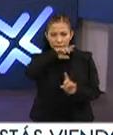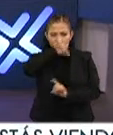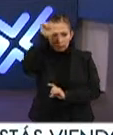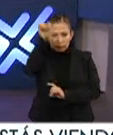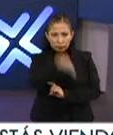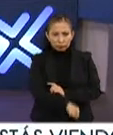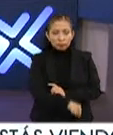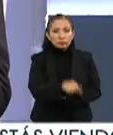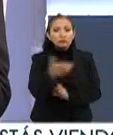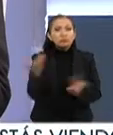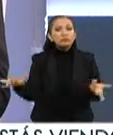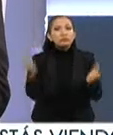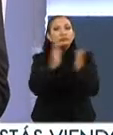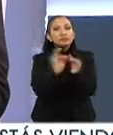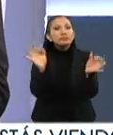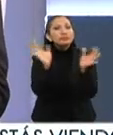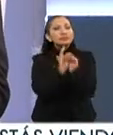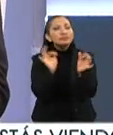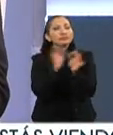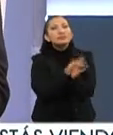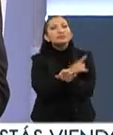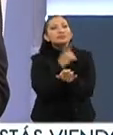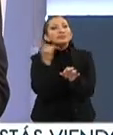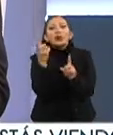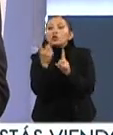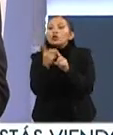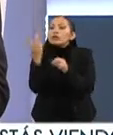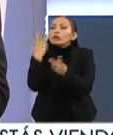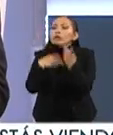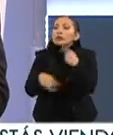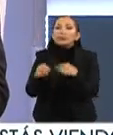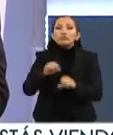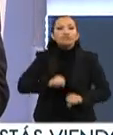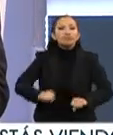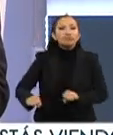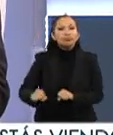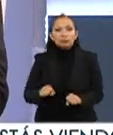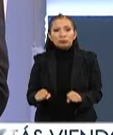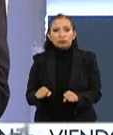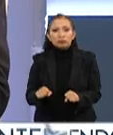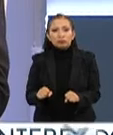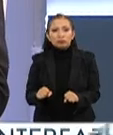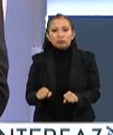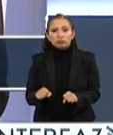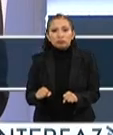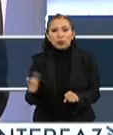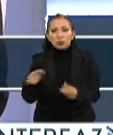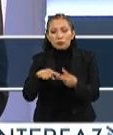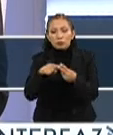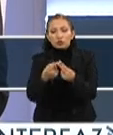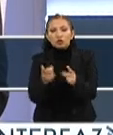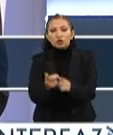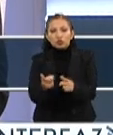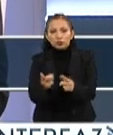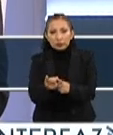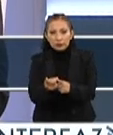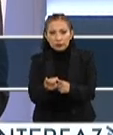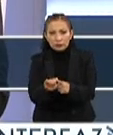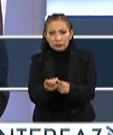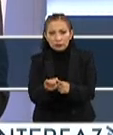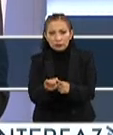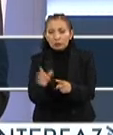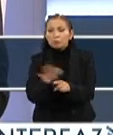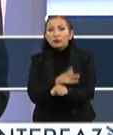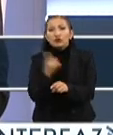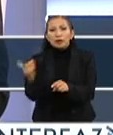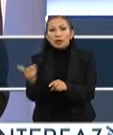inmediato era explicar de dónde se había originado este terremoto, ¿no? Okay, cuál había sido el origen, okay, ¿no? El origen, y